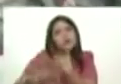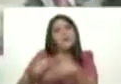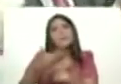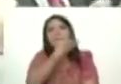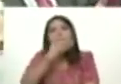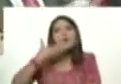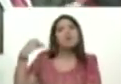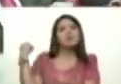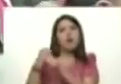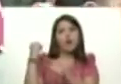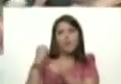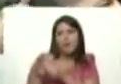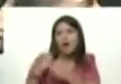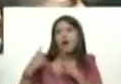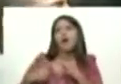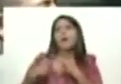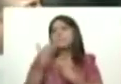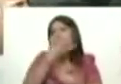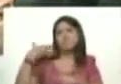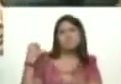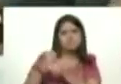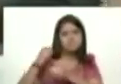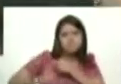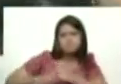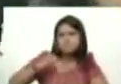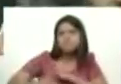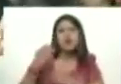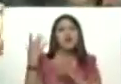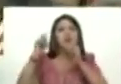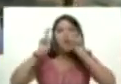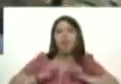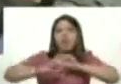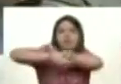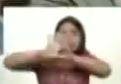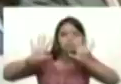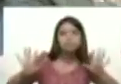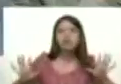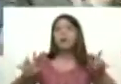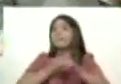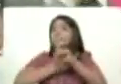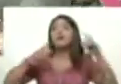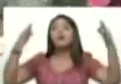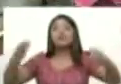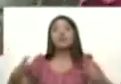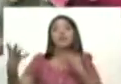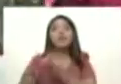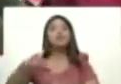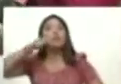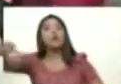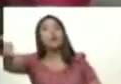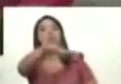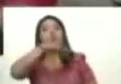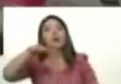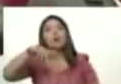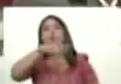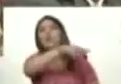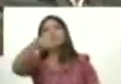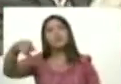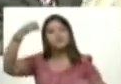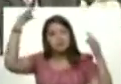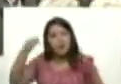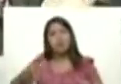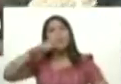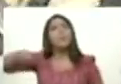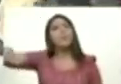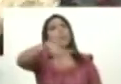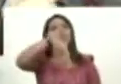mayor eficiencia, con mayor eficacia, con mayor transparencia y siempre con el pueblo. Tenga la certeza el